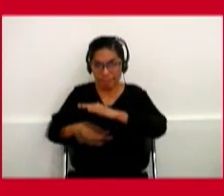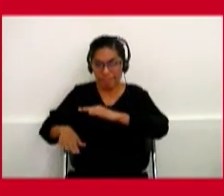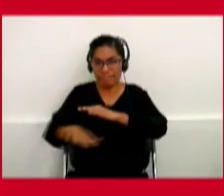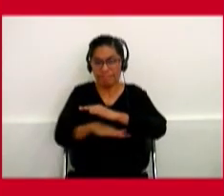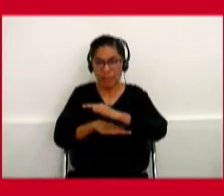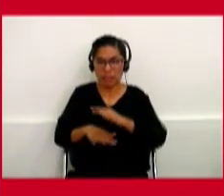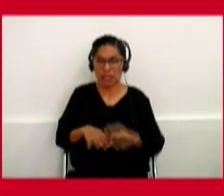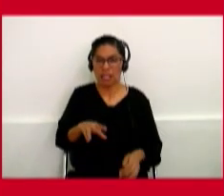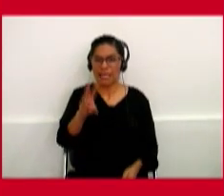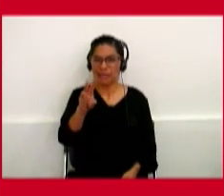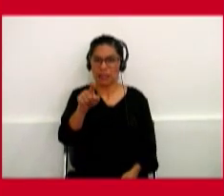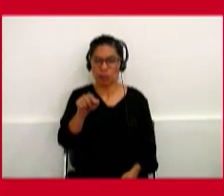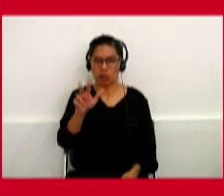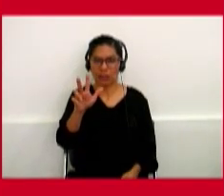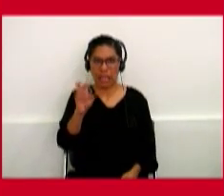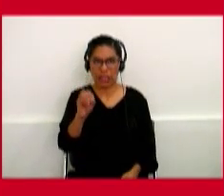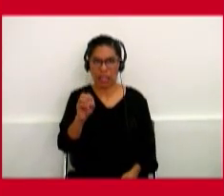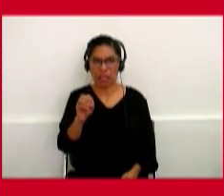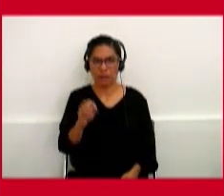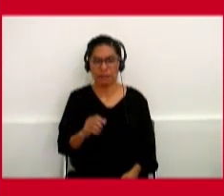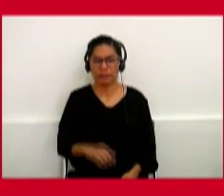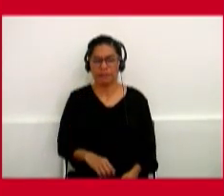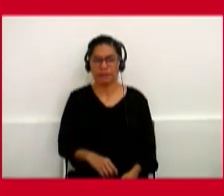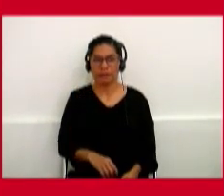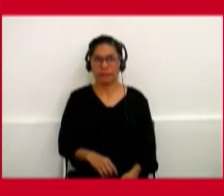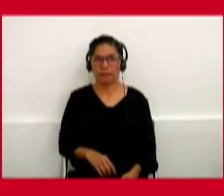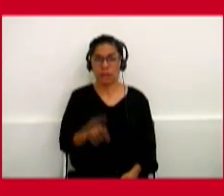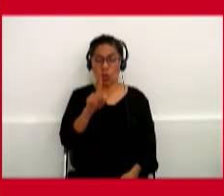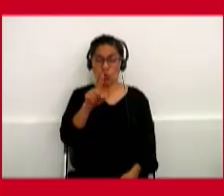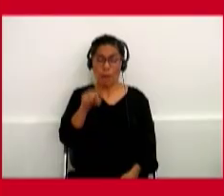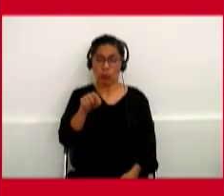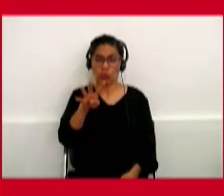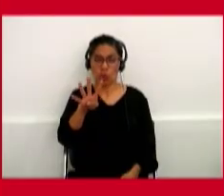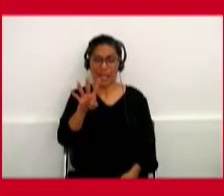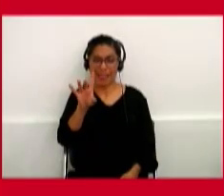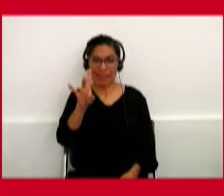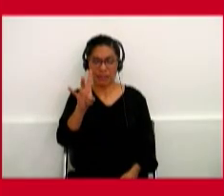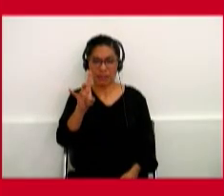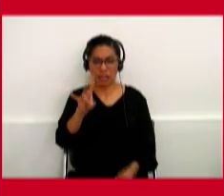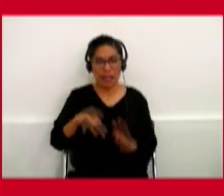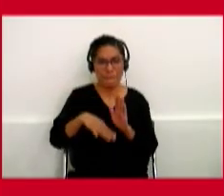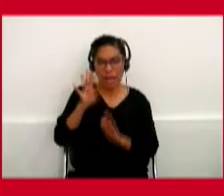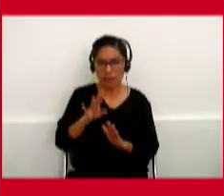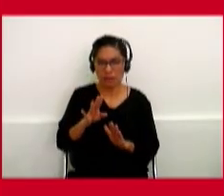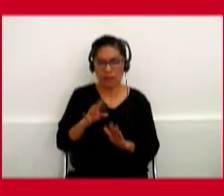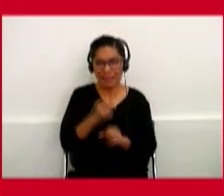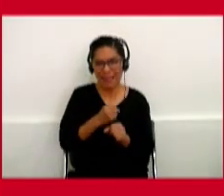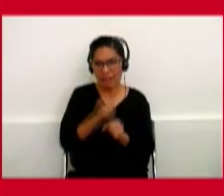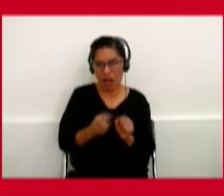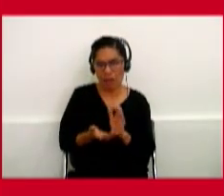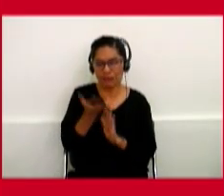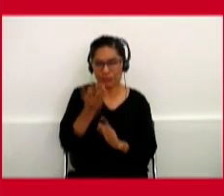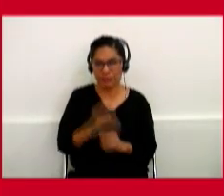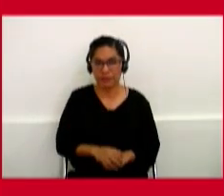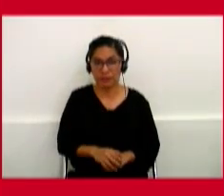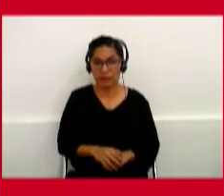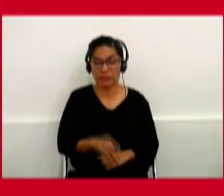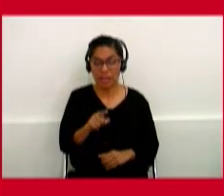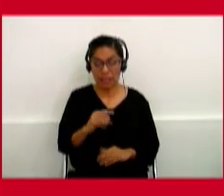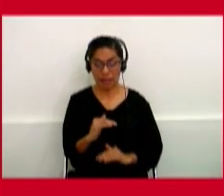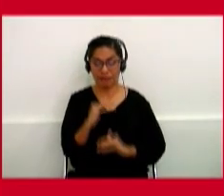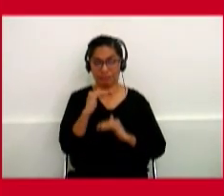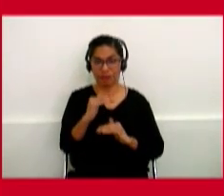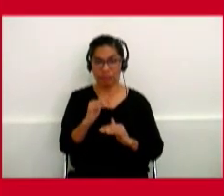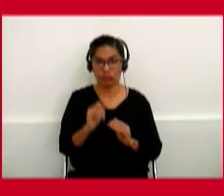630. Entonces, por disparo, 1.47 metros más de avance. Vemos la etapa 1, que es el